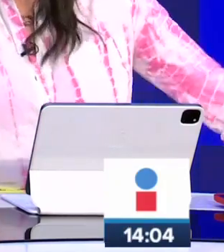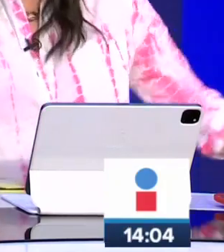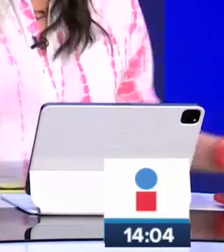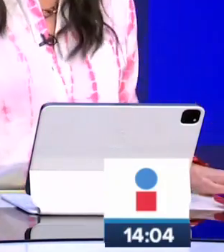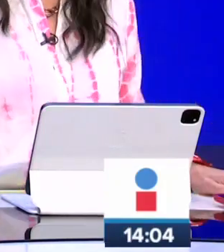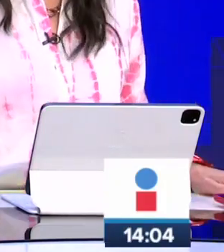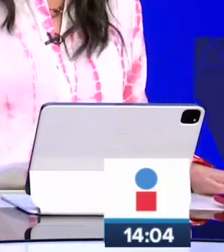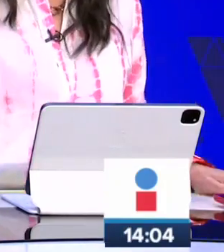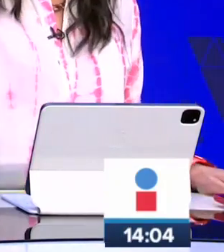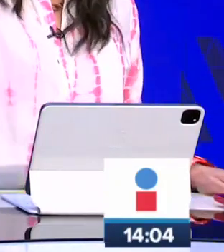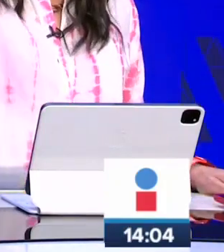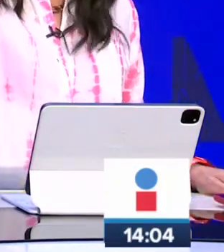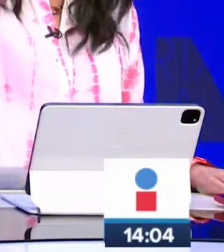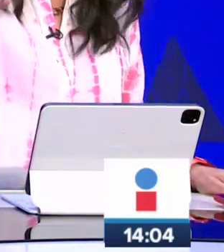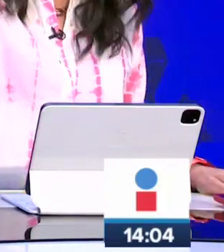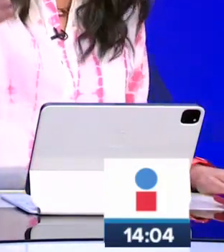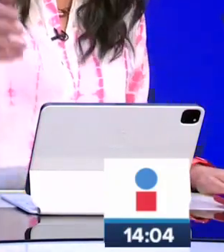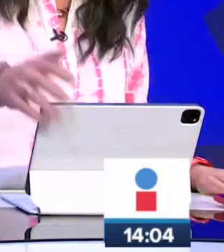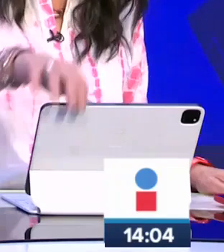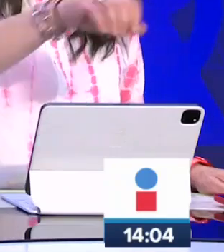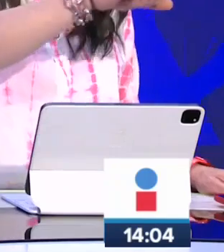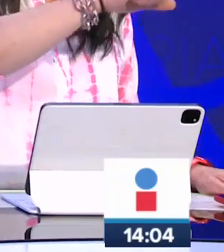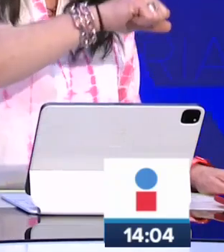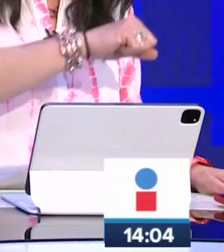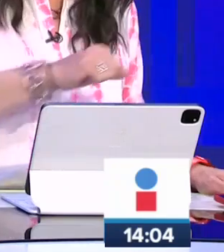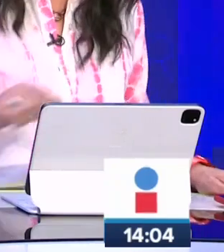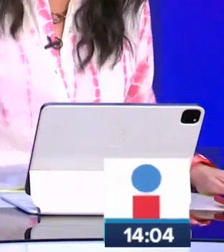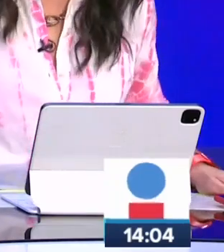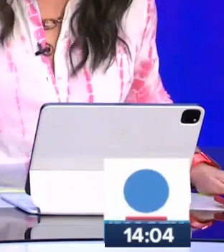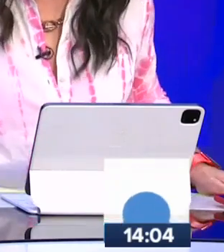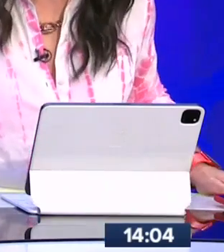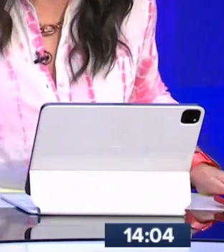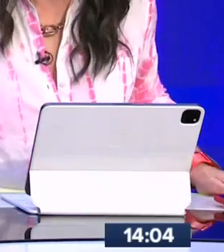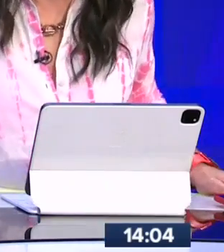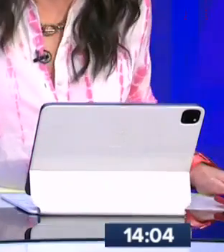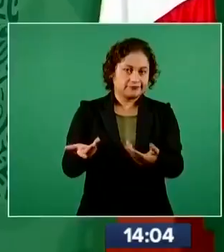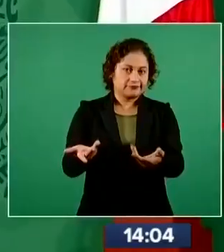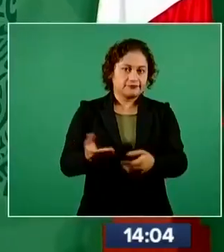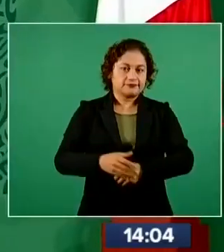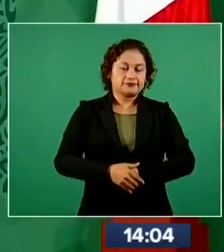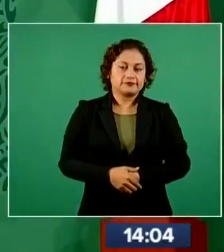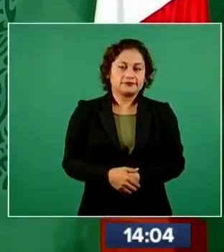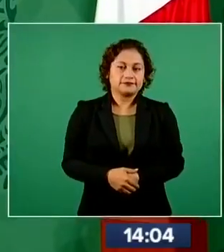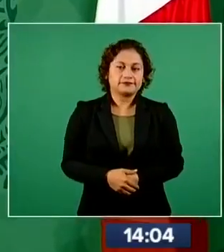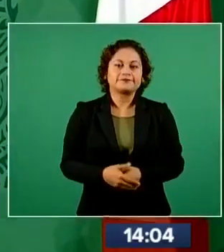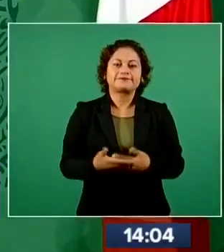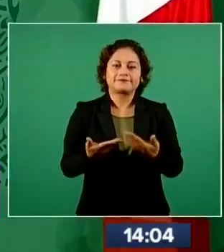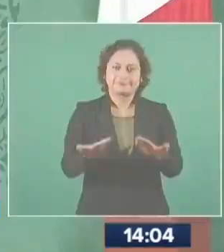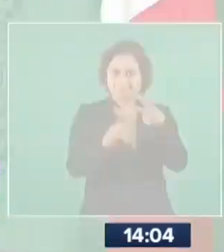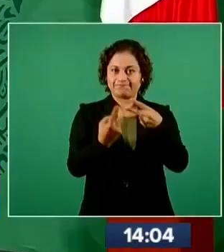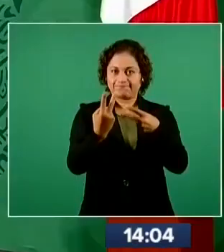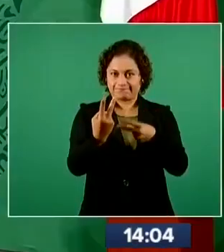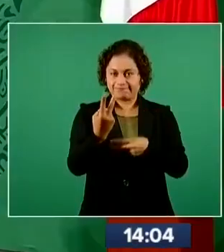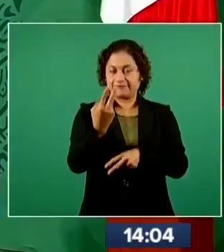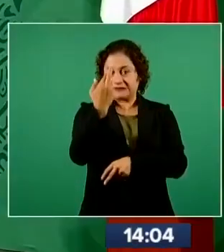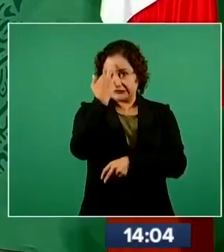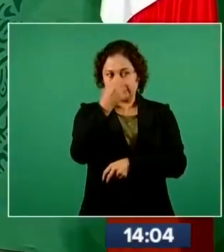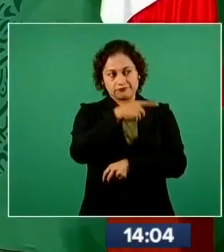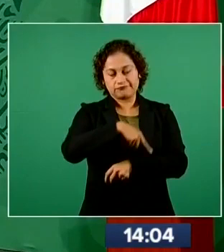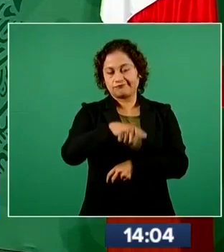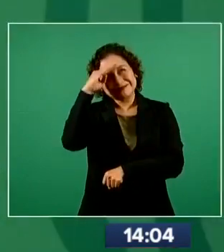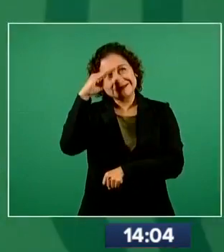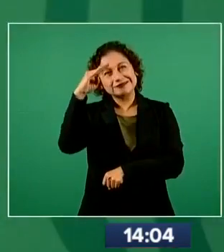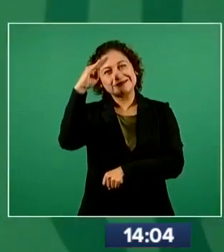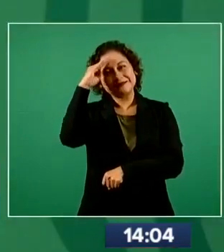cierre oficial mi página en facebook ella me escriben en cualquiera las tres y por acá los vuela yerno si logramos introducir gas